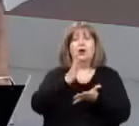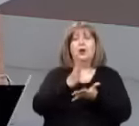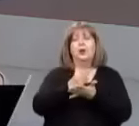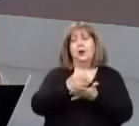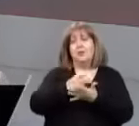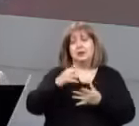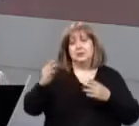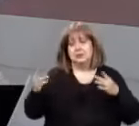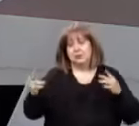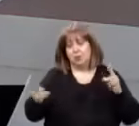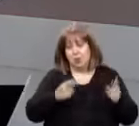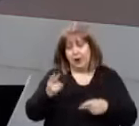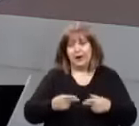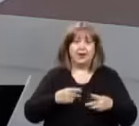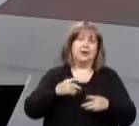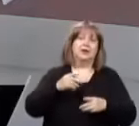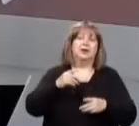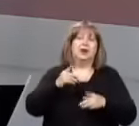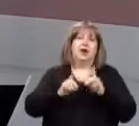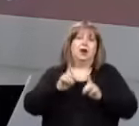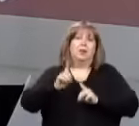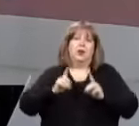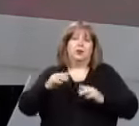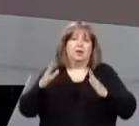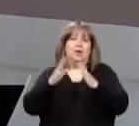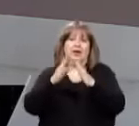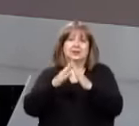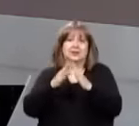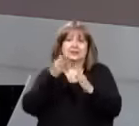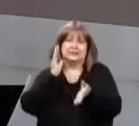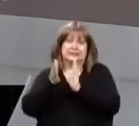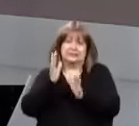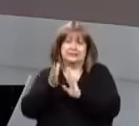personas o muchos chiquitos quizás sufriendo algún tipo de violencia y no se hace nada todavía como para contener eso. Exacto.